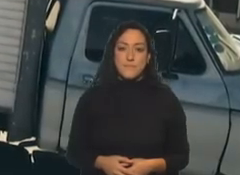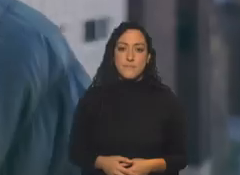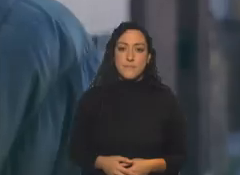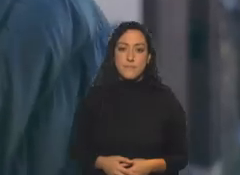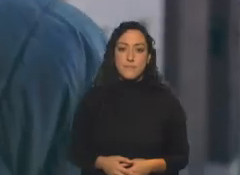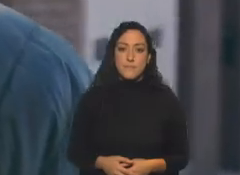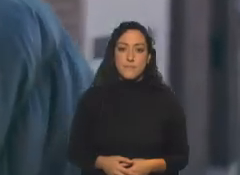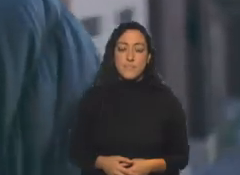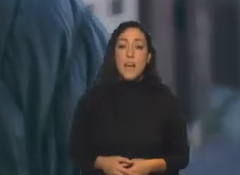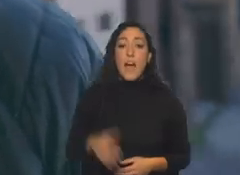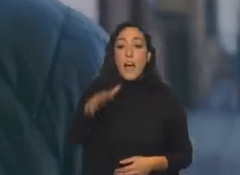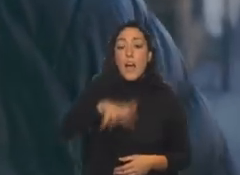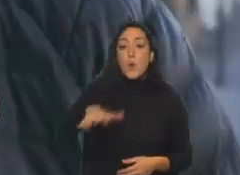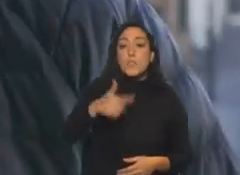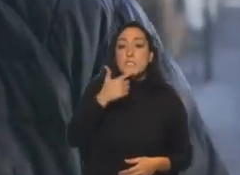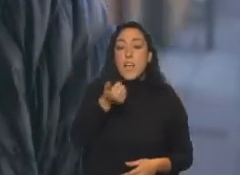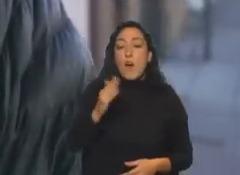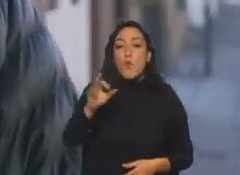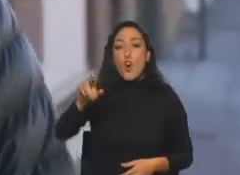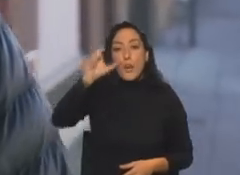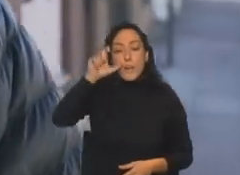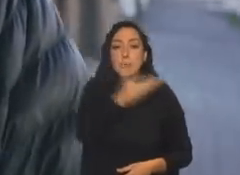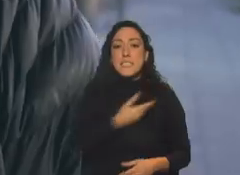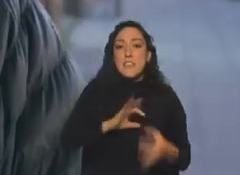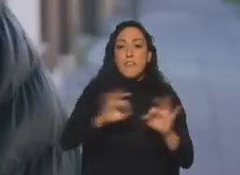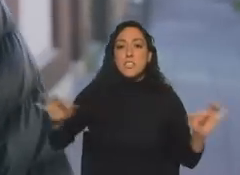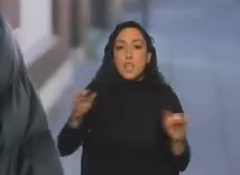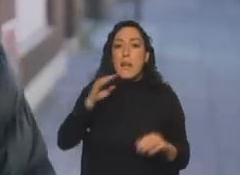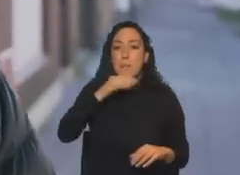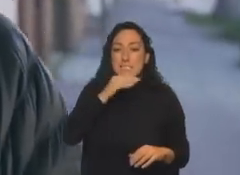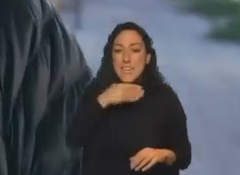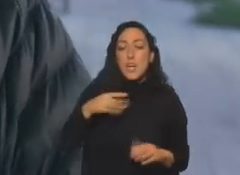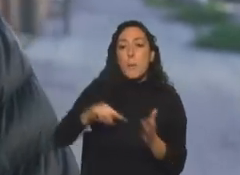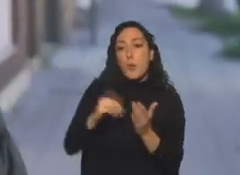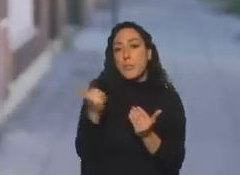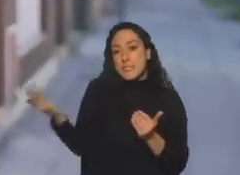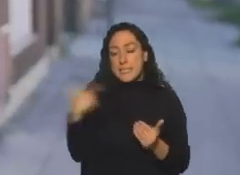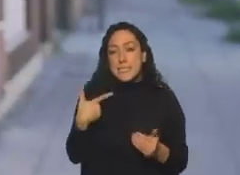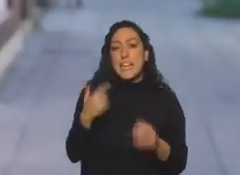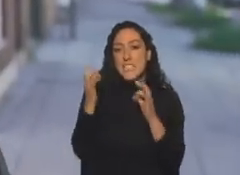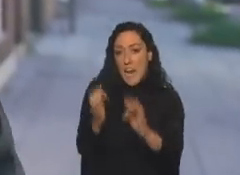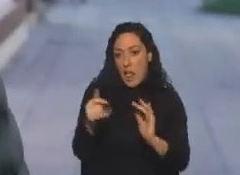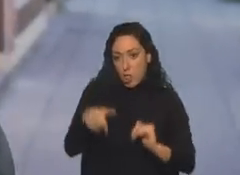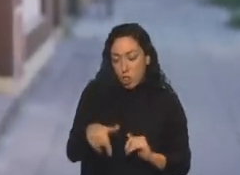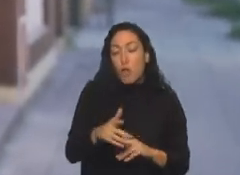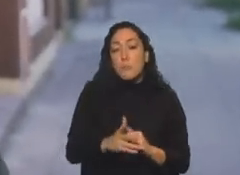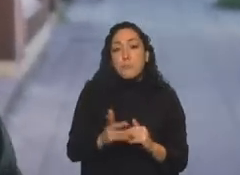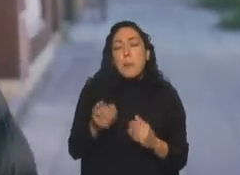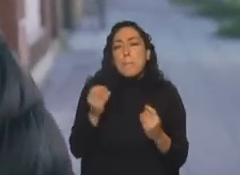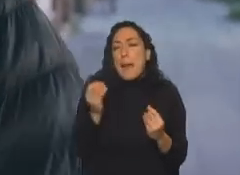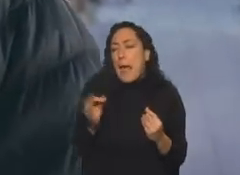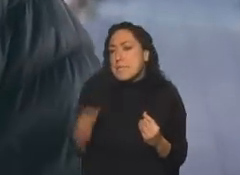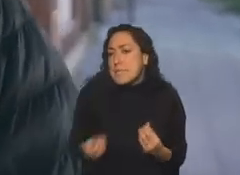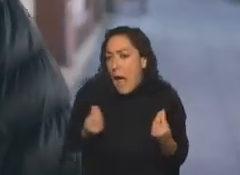Estoy llegando a lo de Fernando Sabore, el presidente de la Federación de Almaceneros de la Provincia de Buenos Aires, para saber, entre otras cosas, cómo